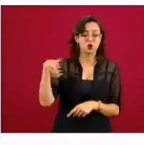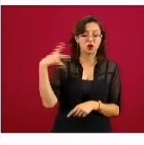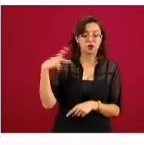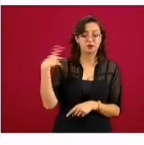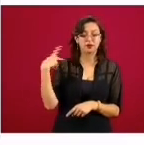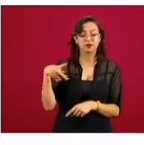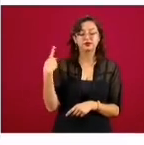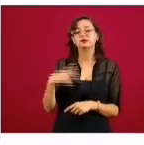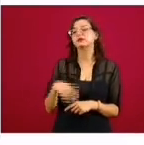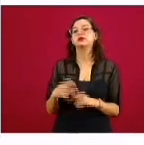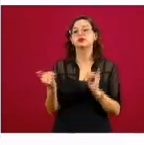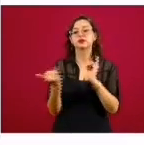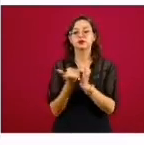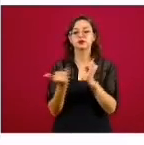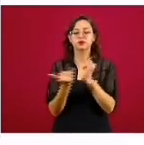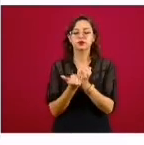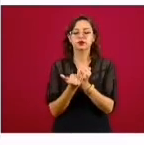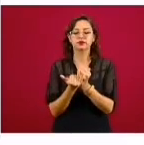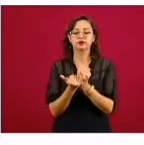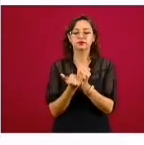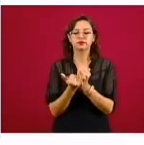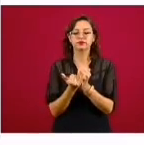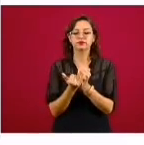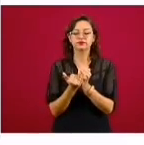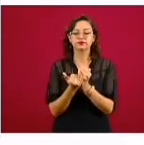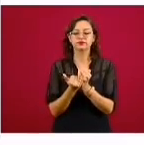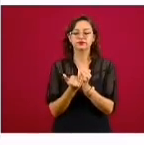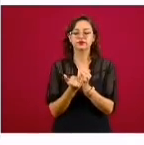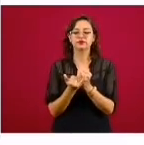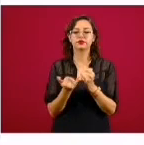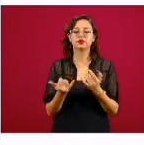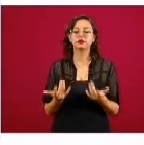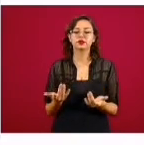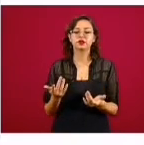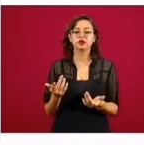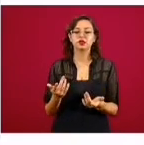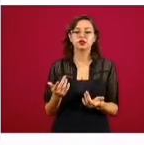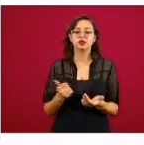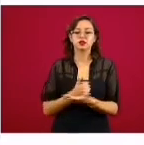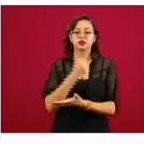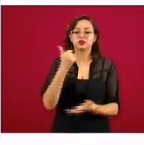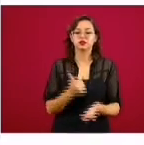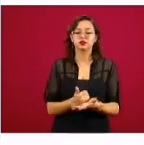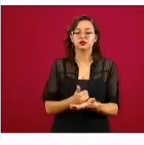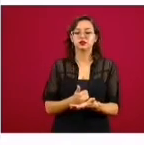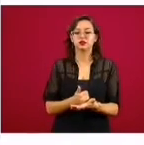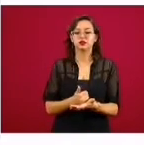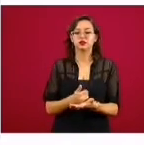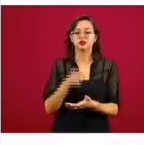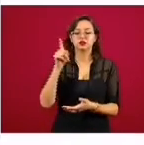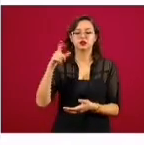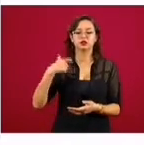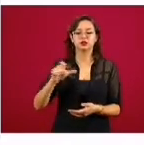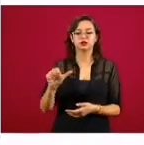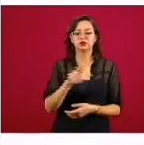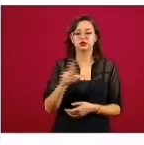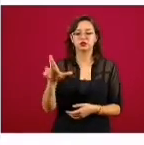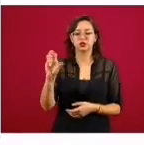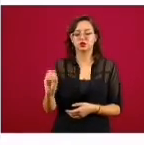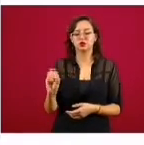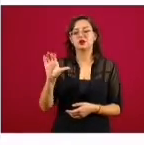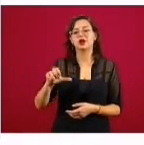Ángeles y también la zona urbana de el municipio de Benito Juárez, en Quintana Roo, donde